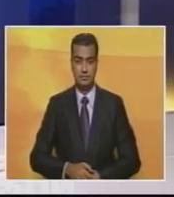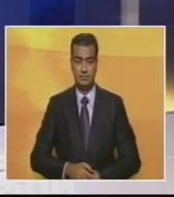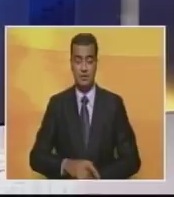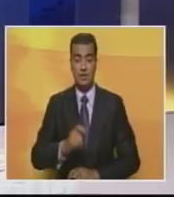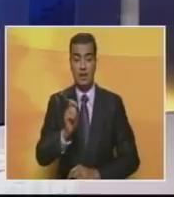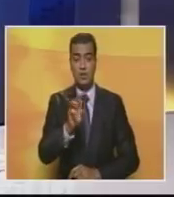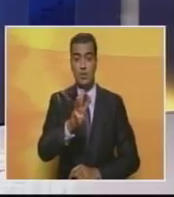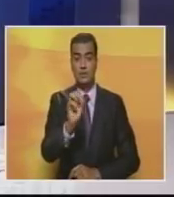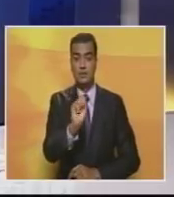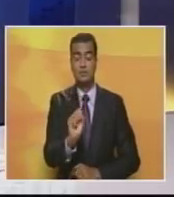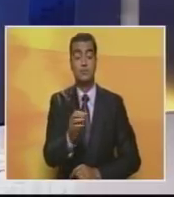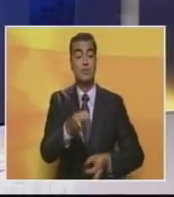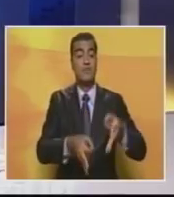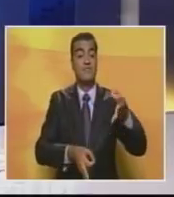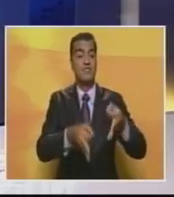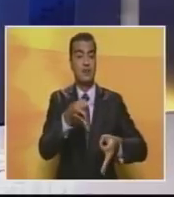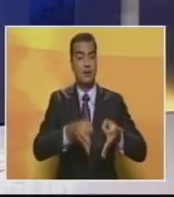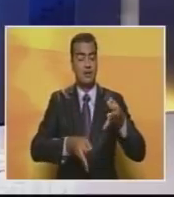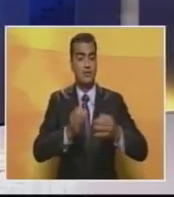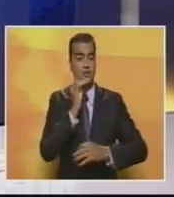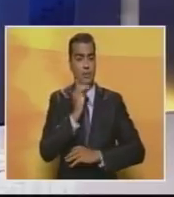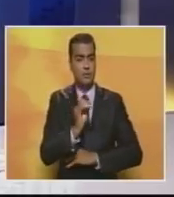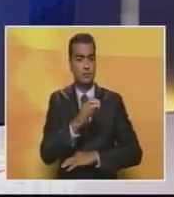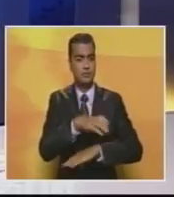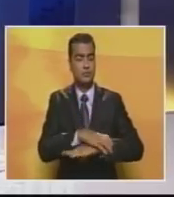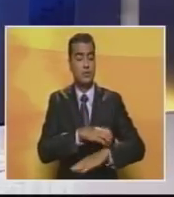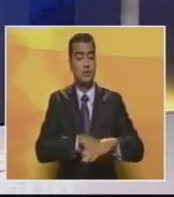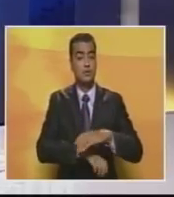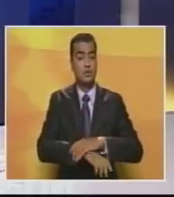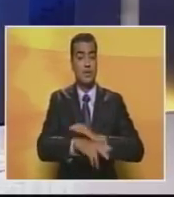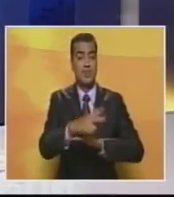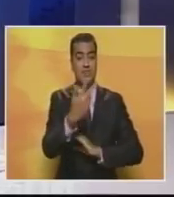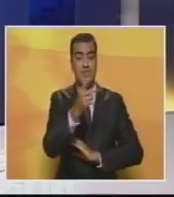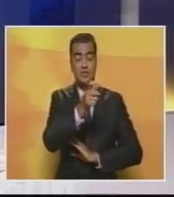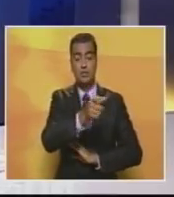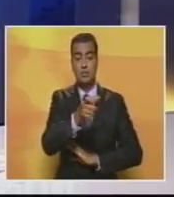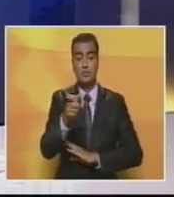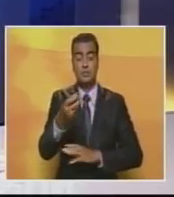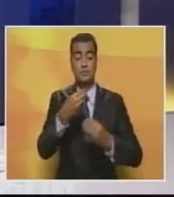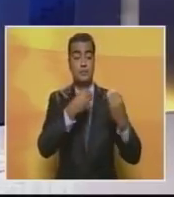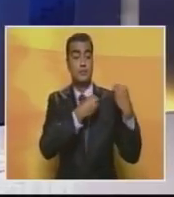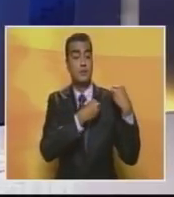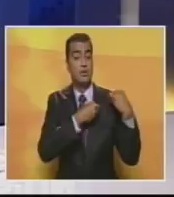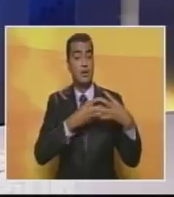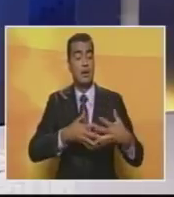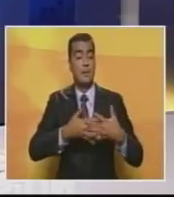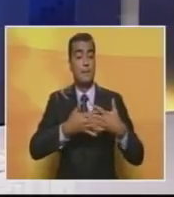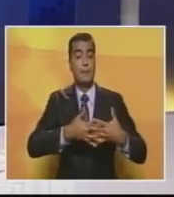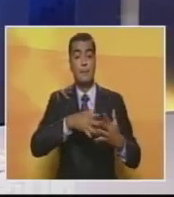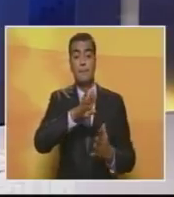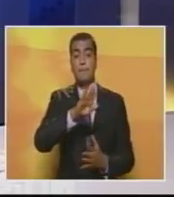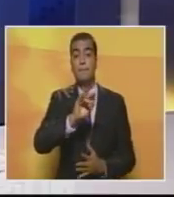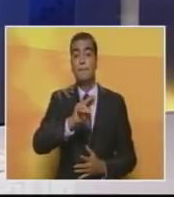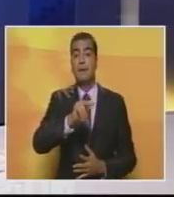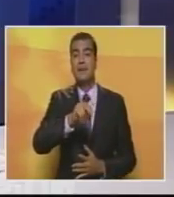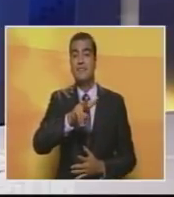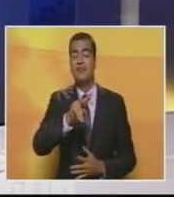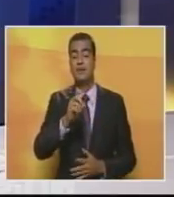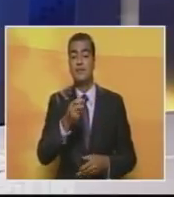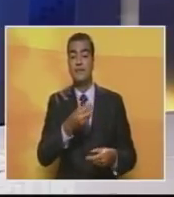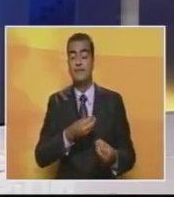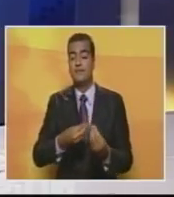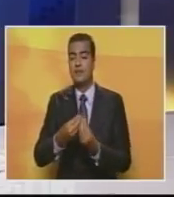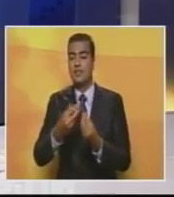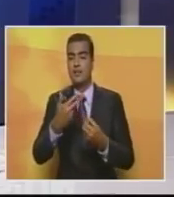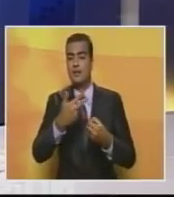Tarek William Saab, fiscal general de la República, informó sobre la detención de 3 ciudadanos directivos de la empresa Variven, filial de PDVSA,